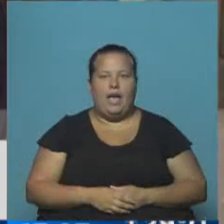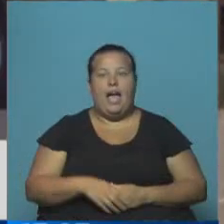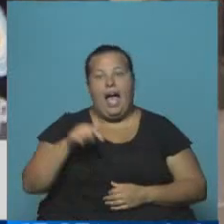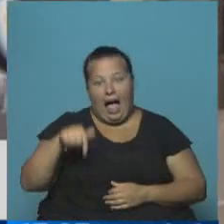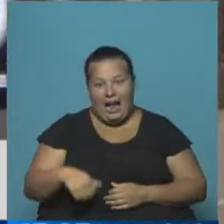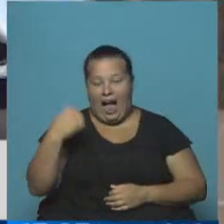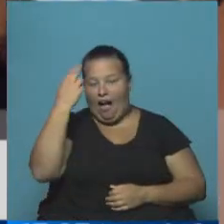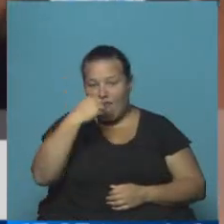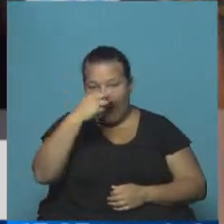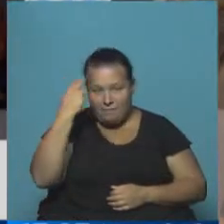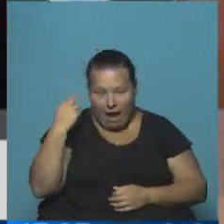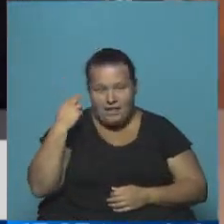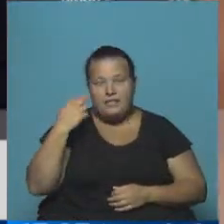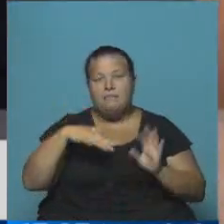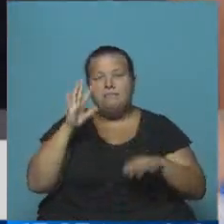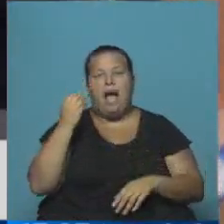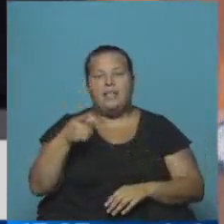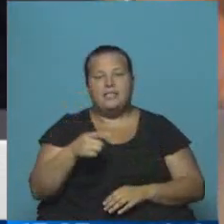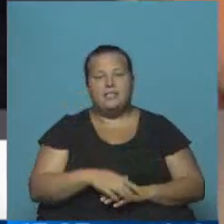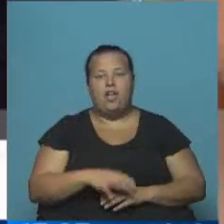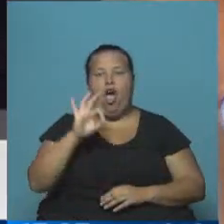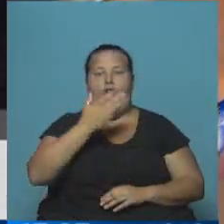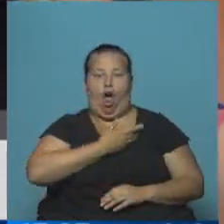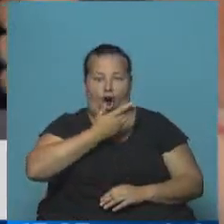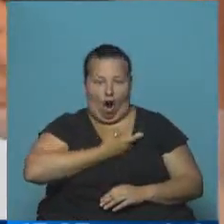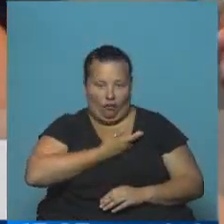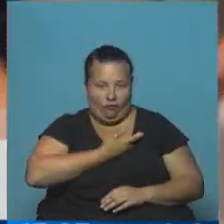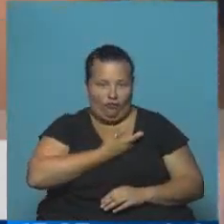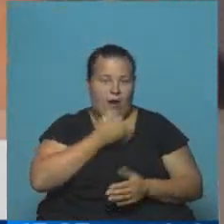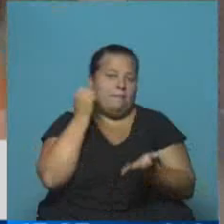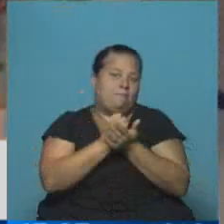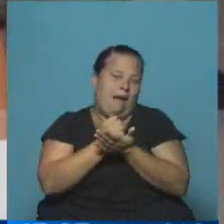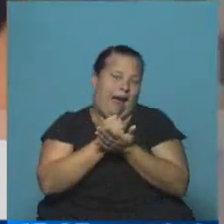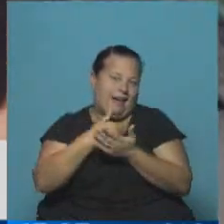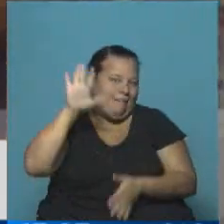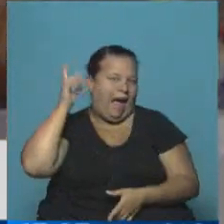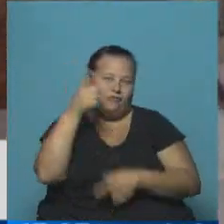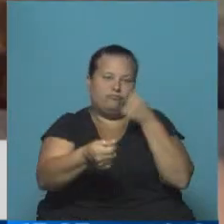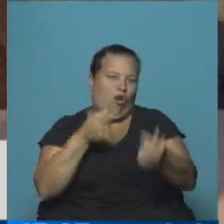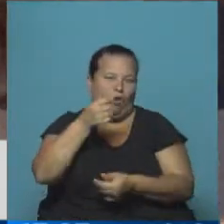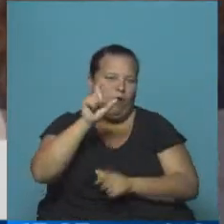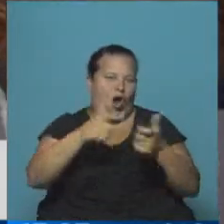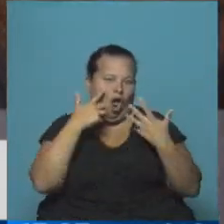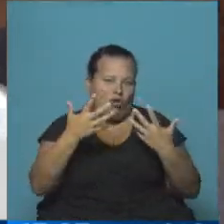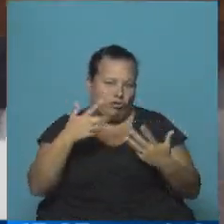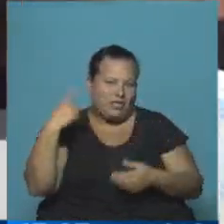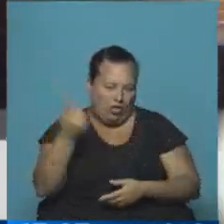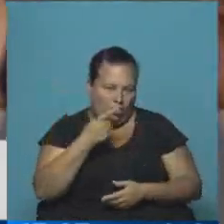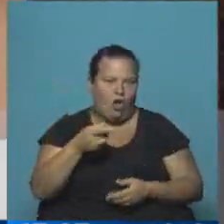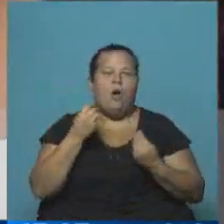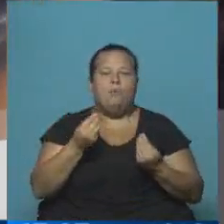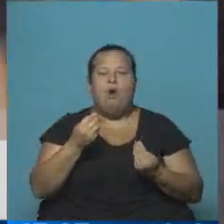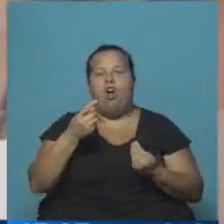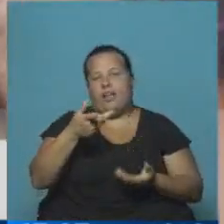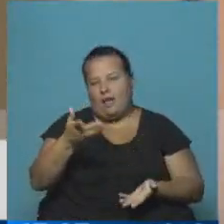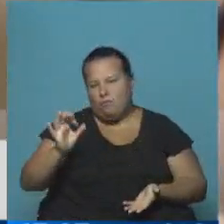acá en la farmacia principalmente tenemos off que es la marca más masiva la que más usa la gente y la conoce porque ya